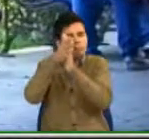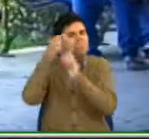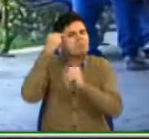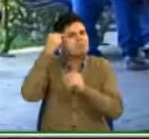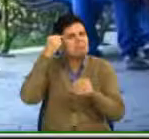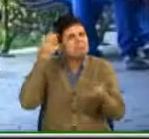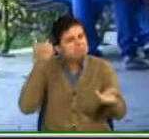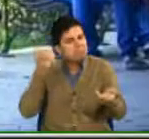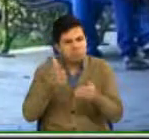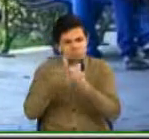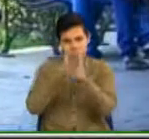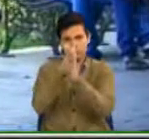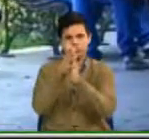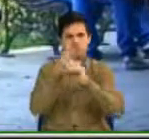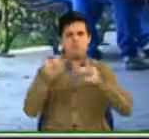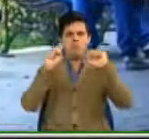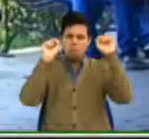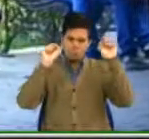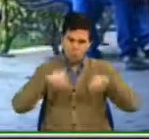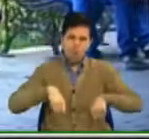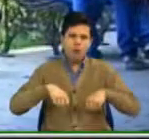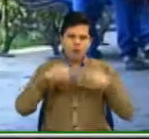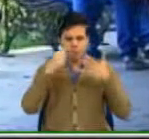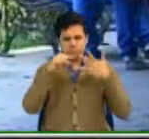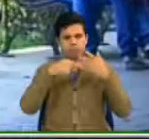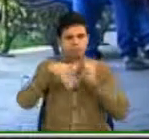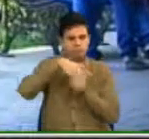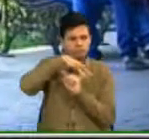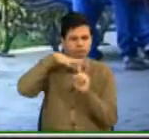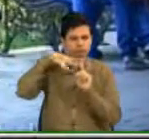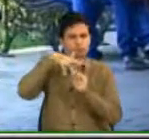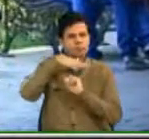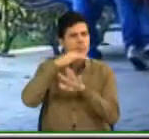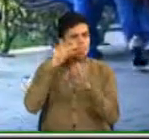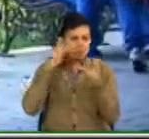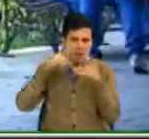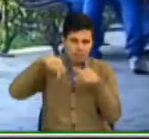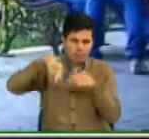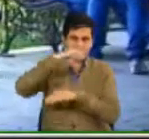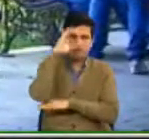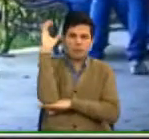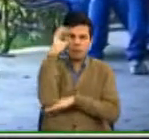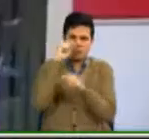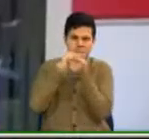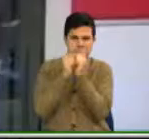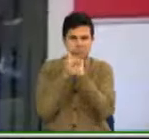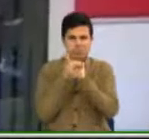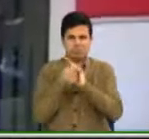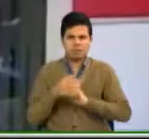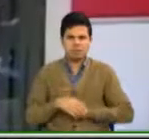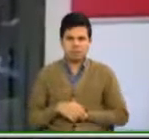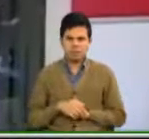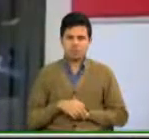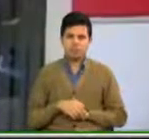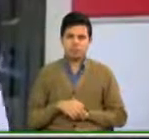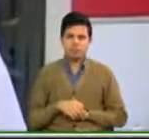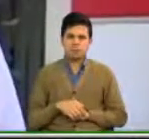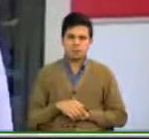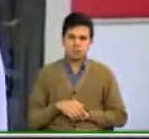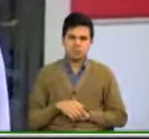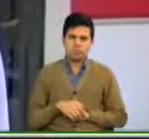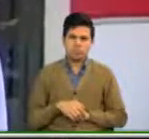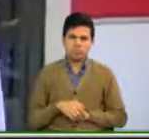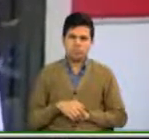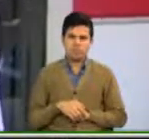Ellos aseguran que este es el momento en el que están dadas las condiciones para cambiar nuestro país. Sí, pues yo